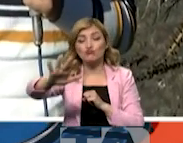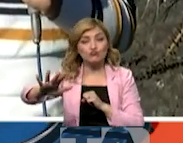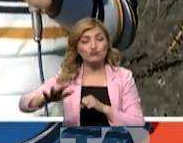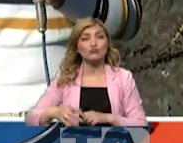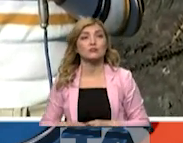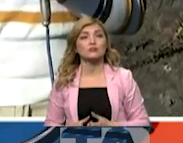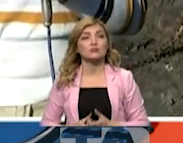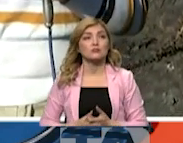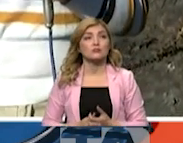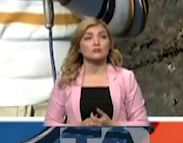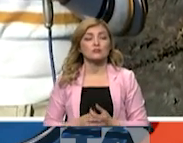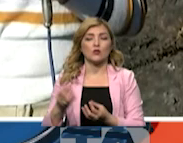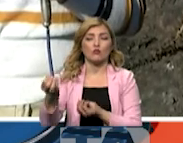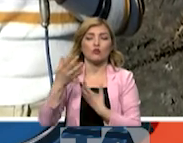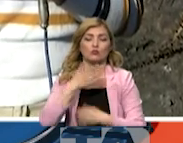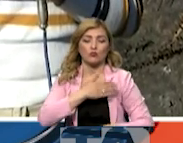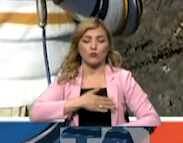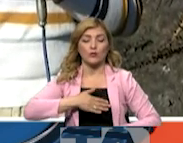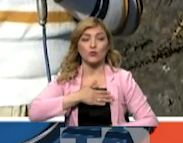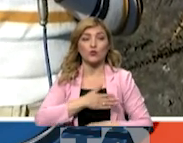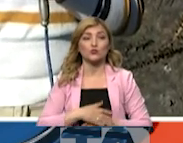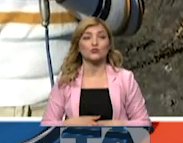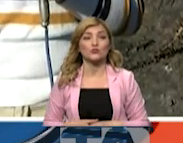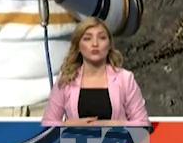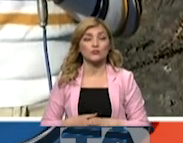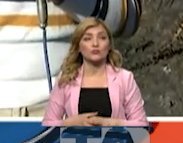de este incendio cuéntanos por favor